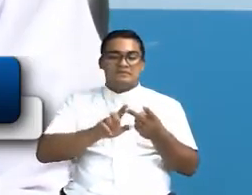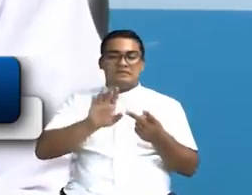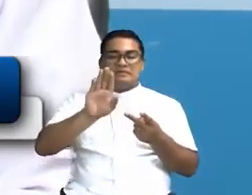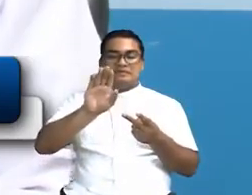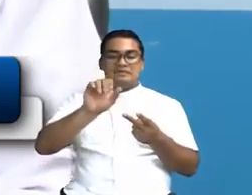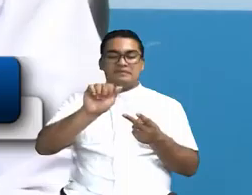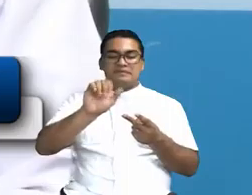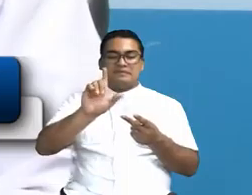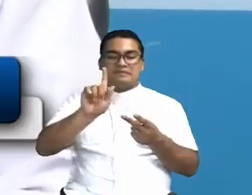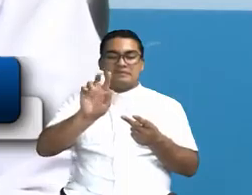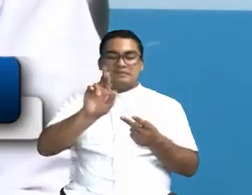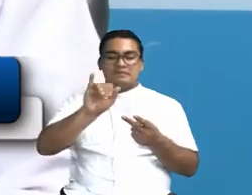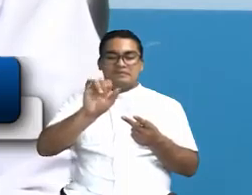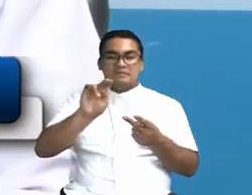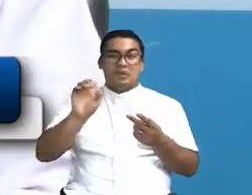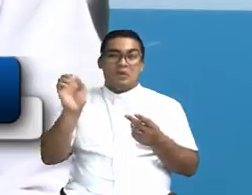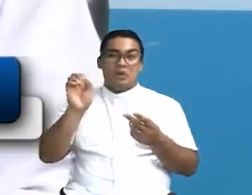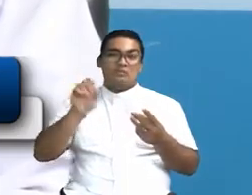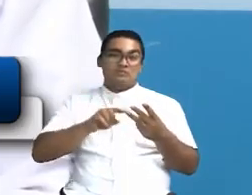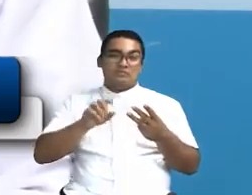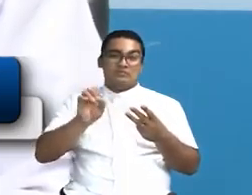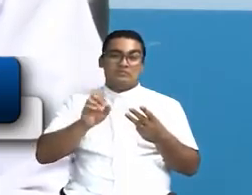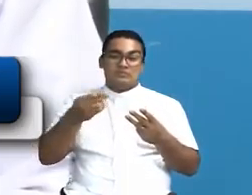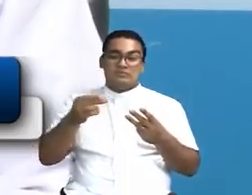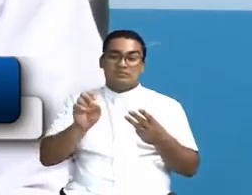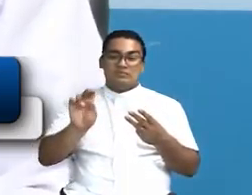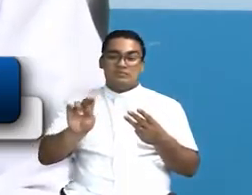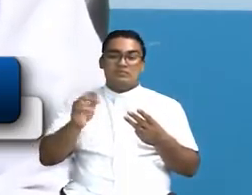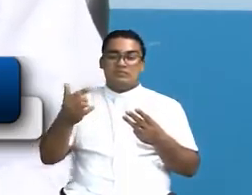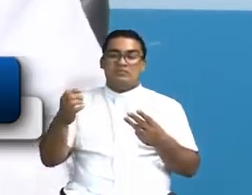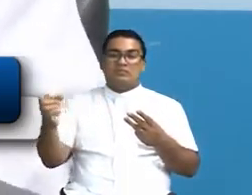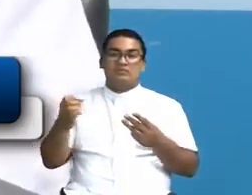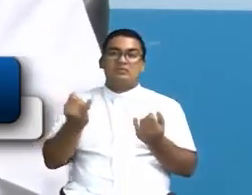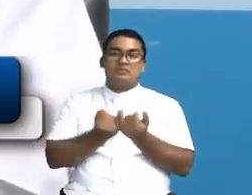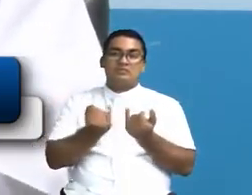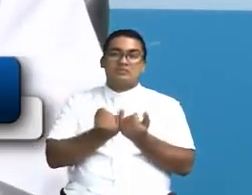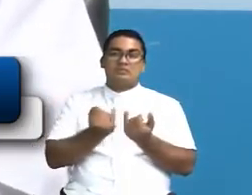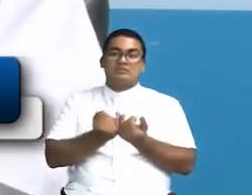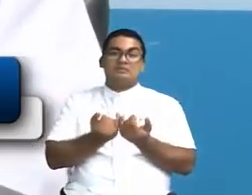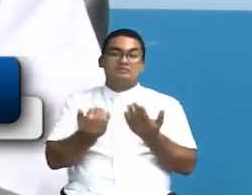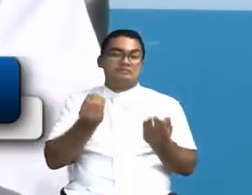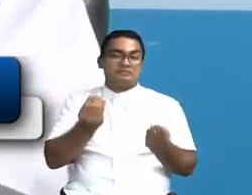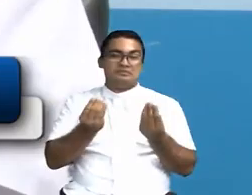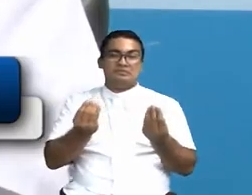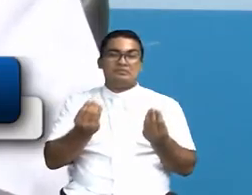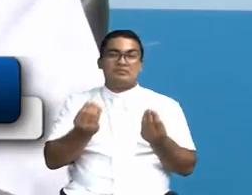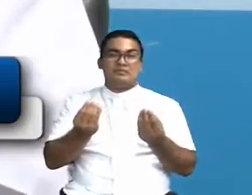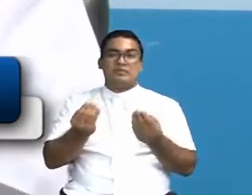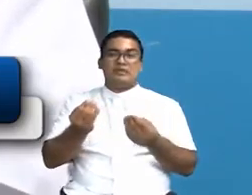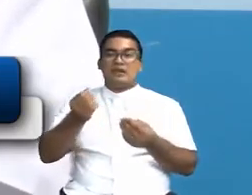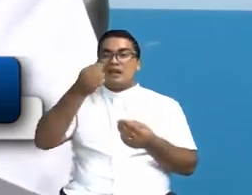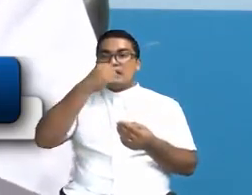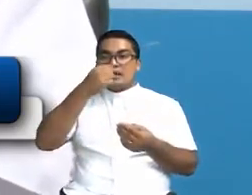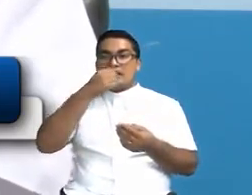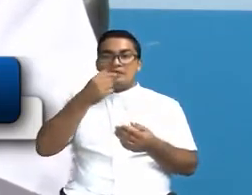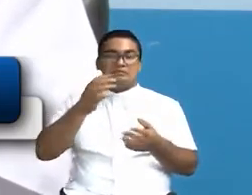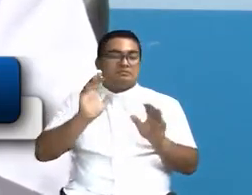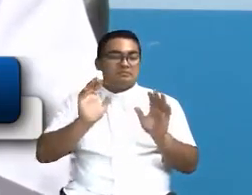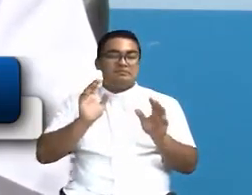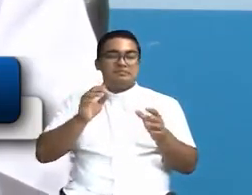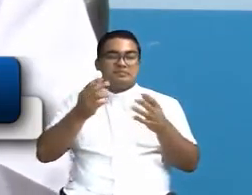un cuadro por hongos, que son micóticos. Entonces, el tratamiento va a ir acorde al origen de la